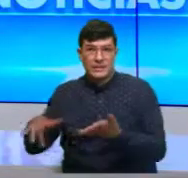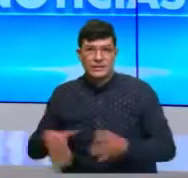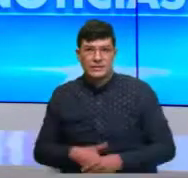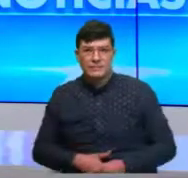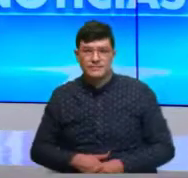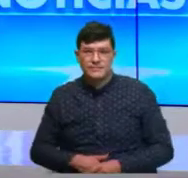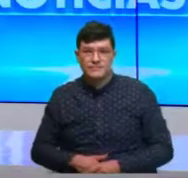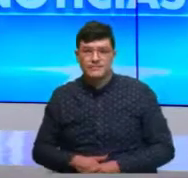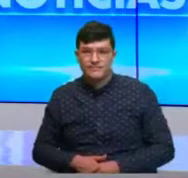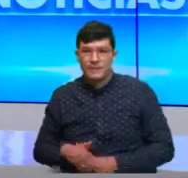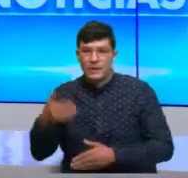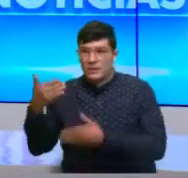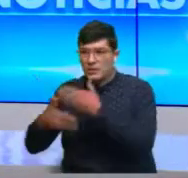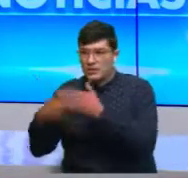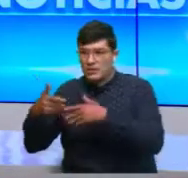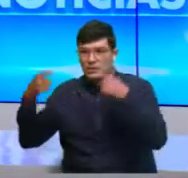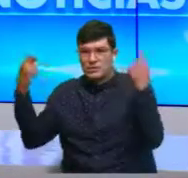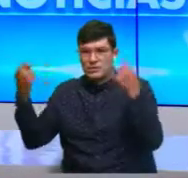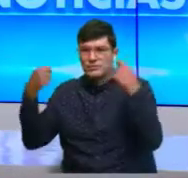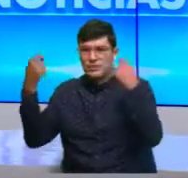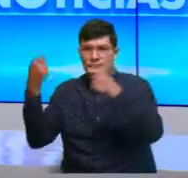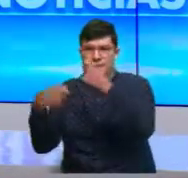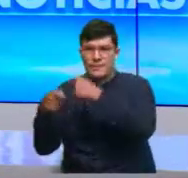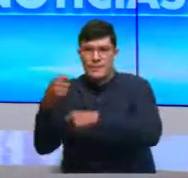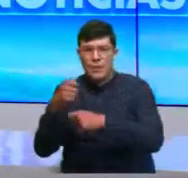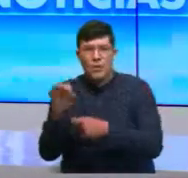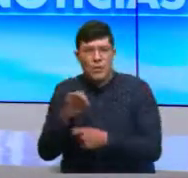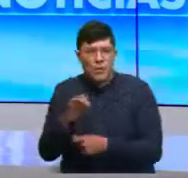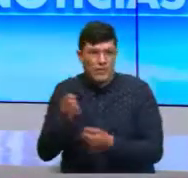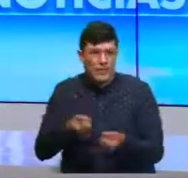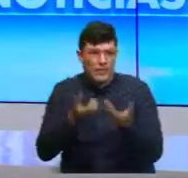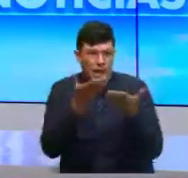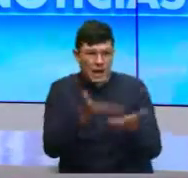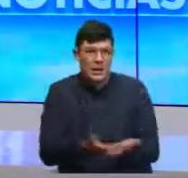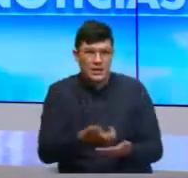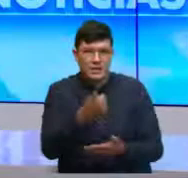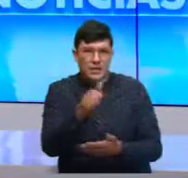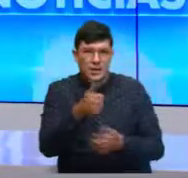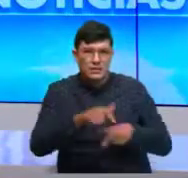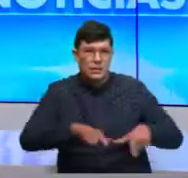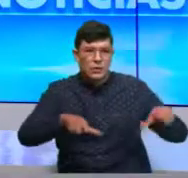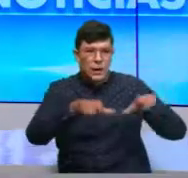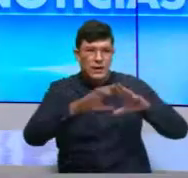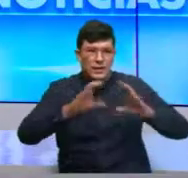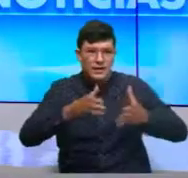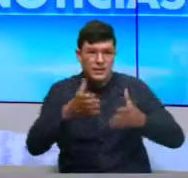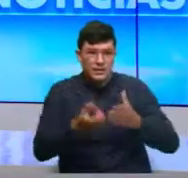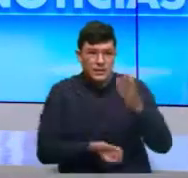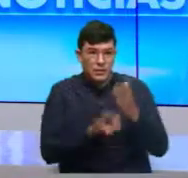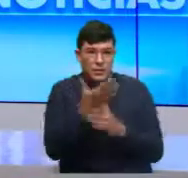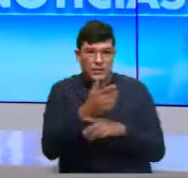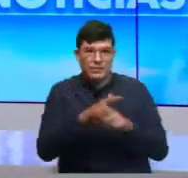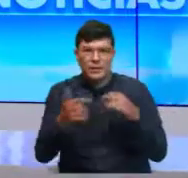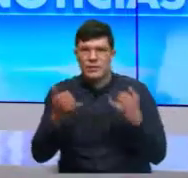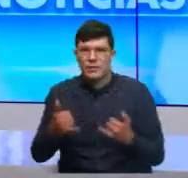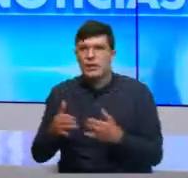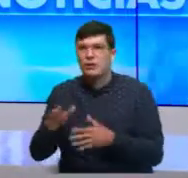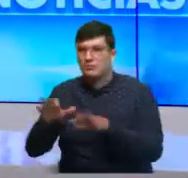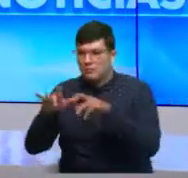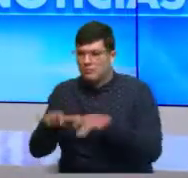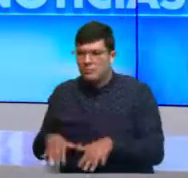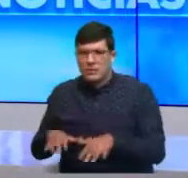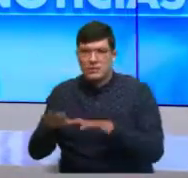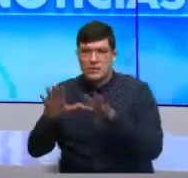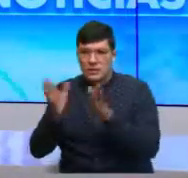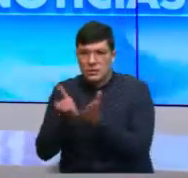Y el proceso de subasta inversa para dotar de aulas STEAM a 10 instituciones educativas oficiales de Bucaramanga recibió en el despacho de la